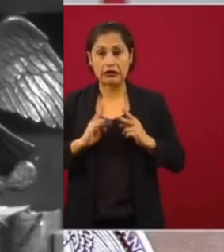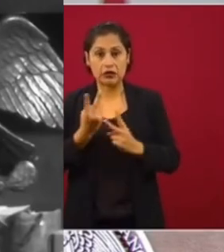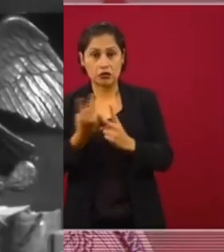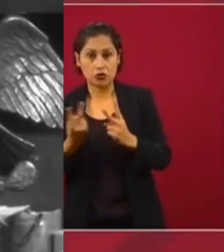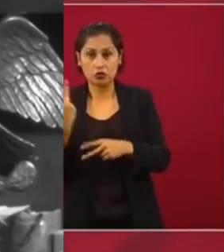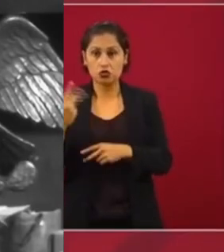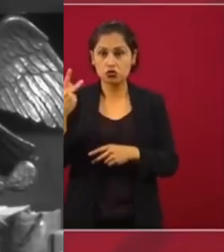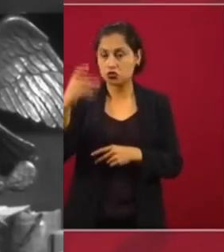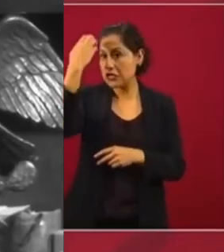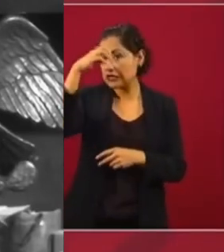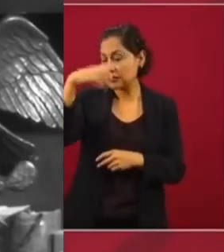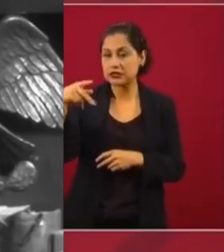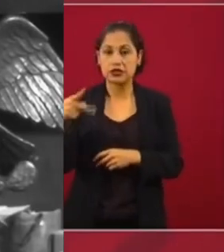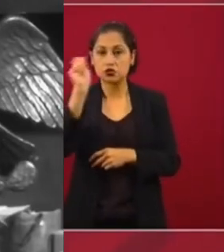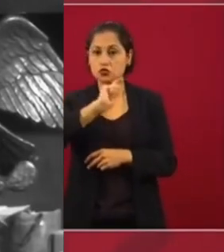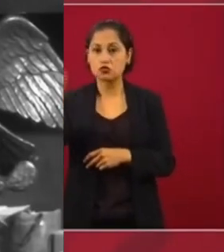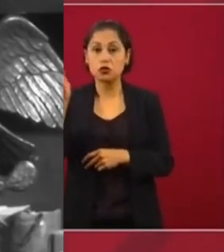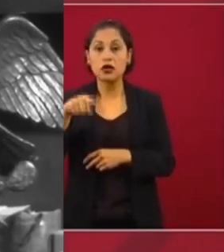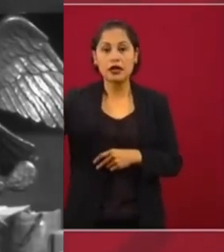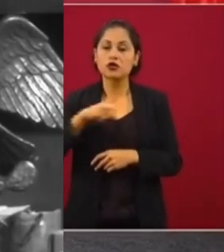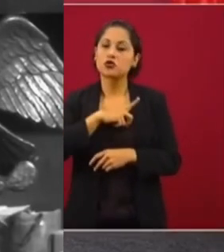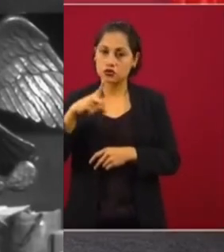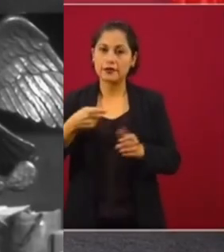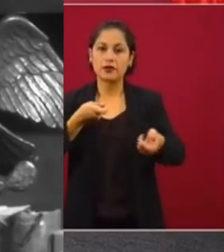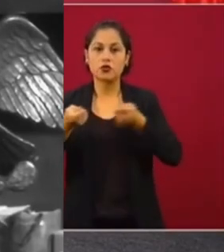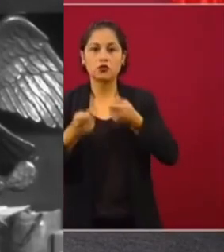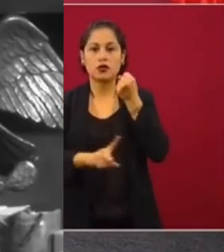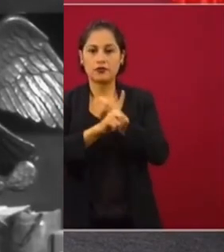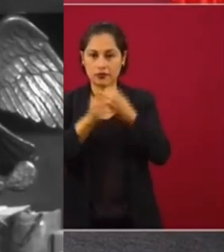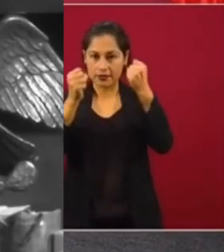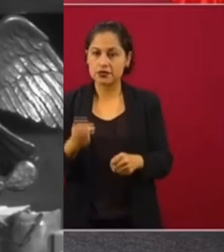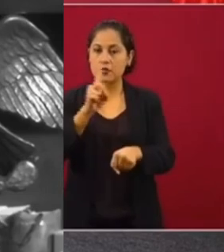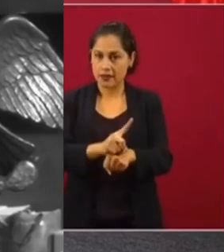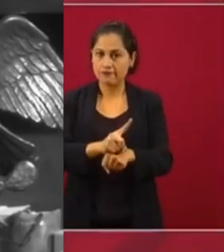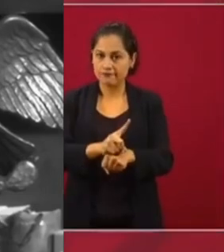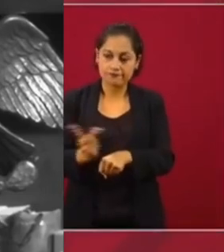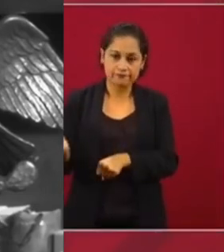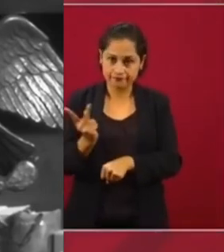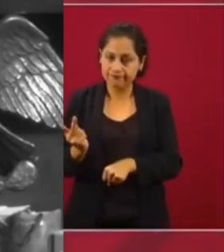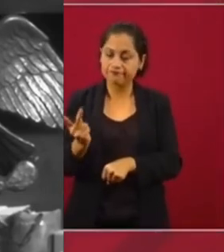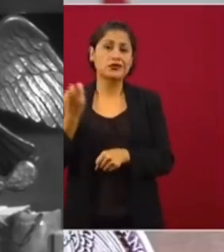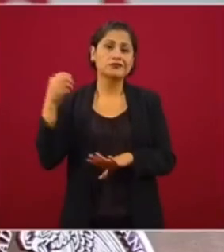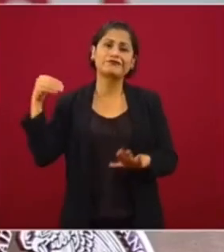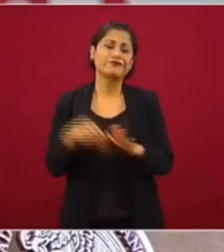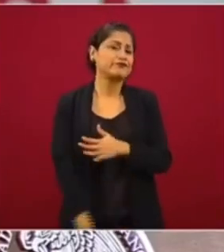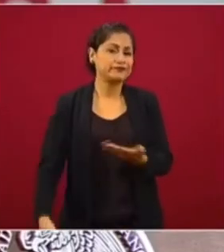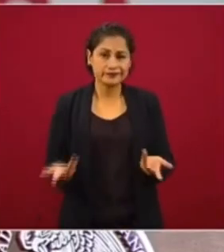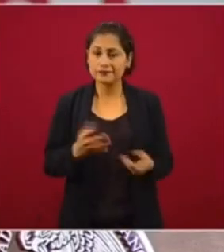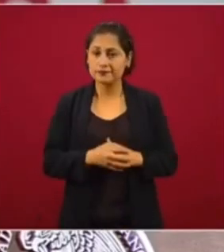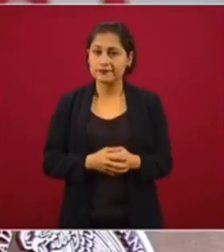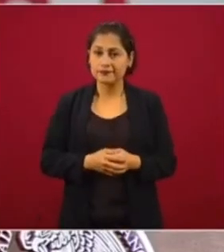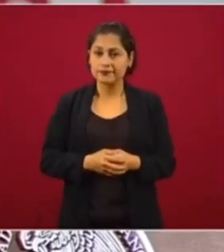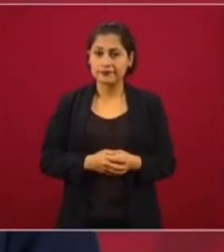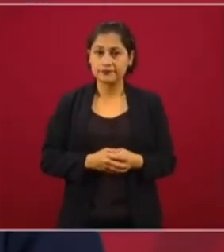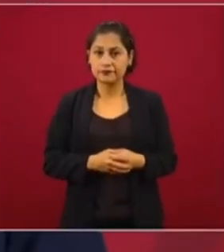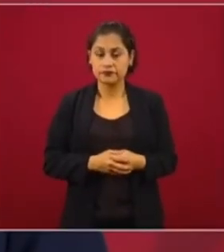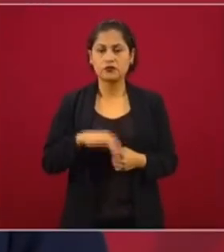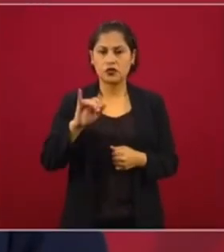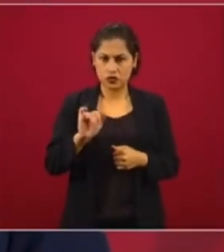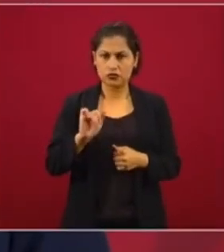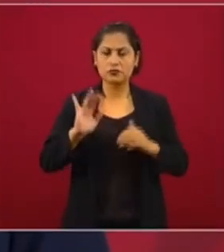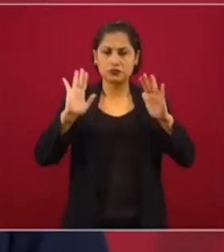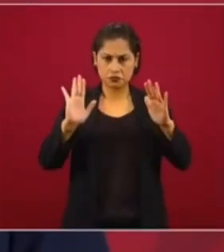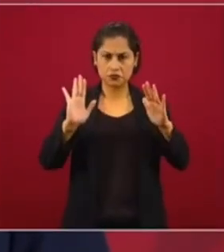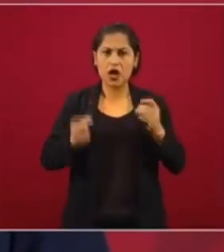esa institución que es el ejército, que no se utilice para suplir las incapacidades de los gobiernos civiles. Por eso, aunque me